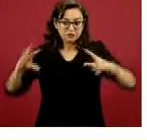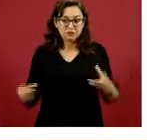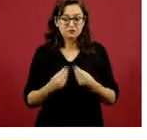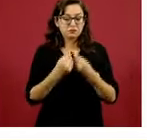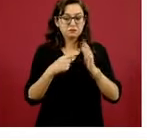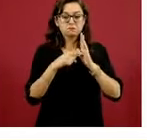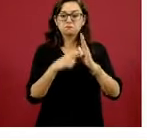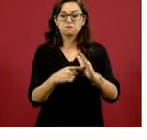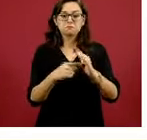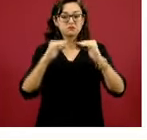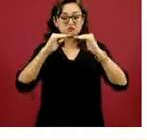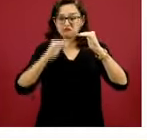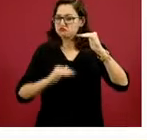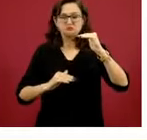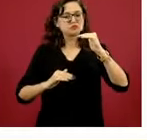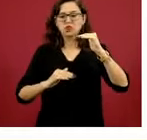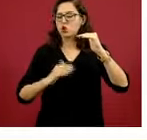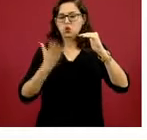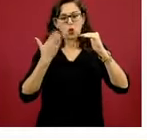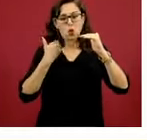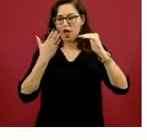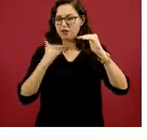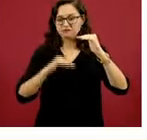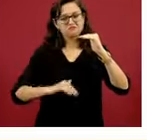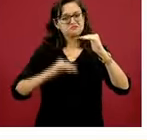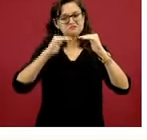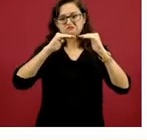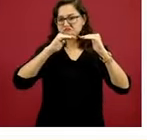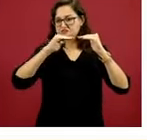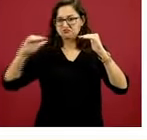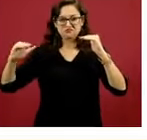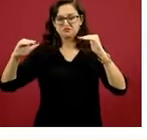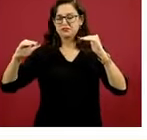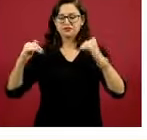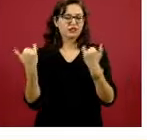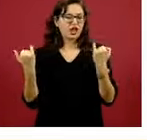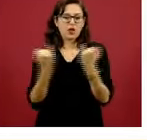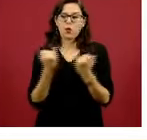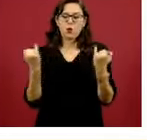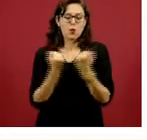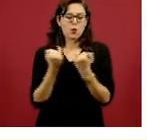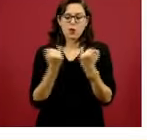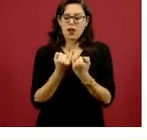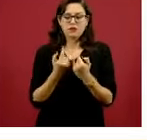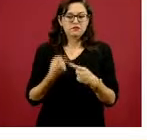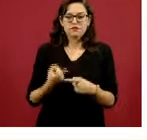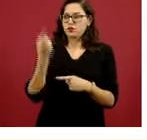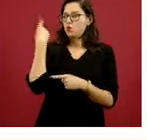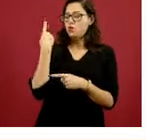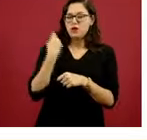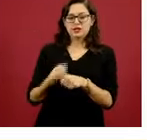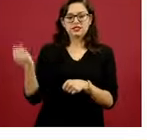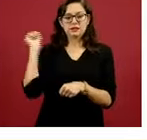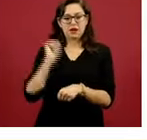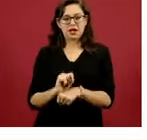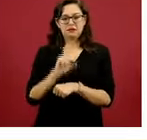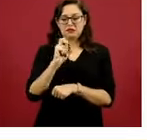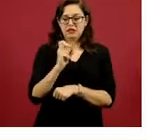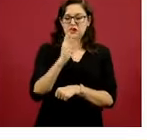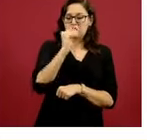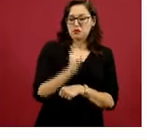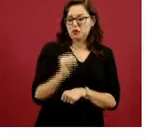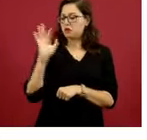presenta sin cambio, es decir, que tenemos ahora el mismo número de casos estimados en la semana 40 que